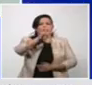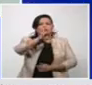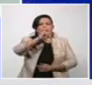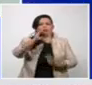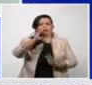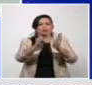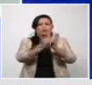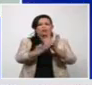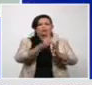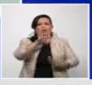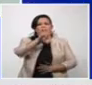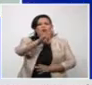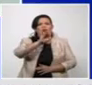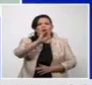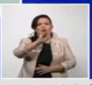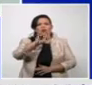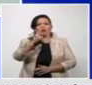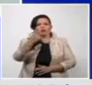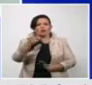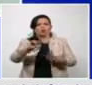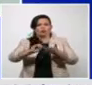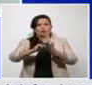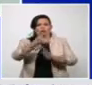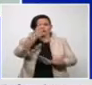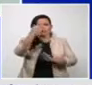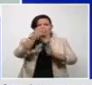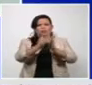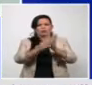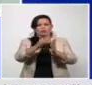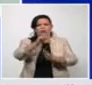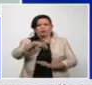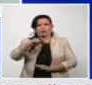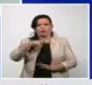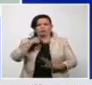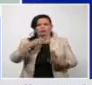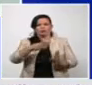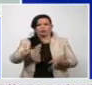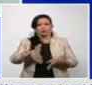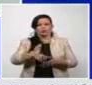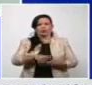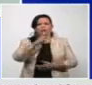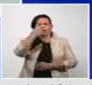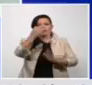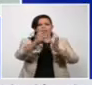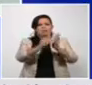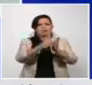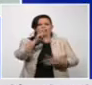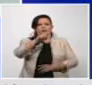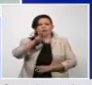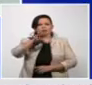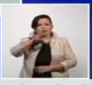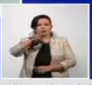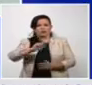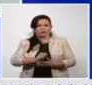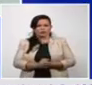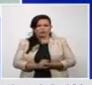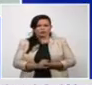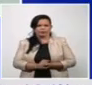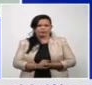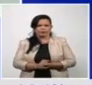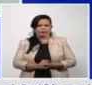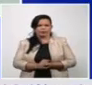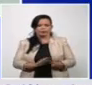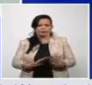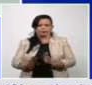46.471, y elevada cifra de fallecidos, 1.129. Rusia, con